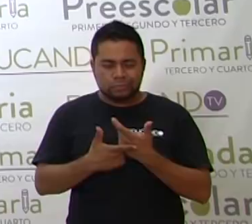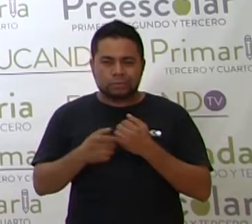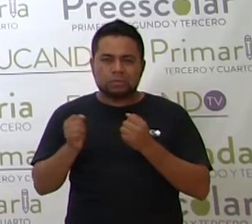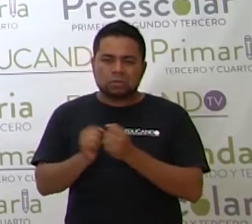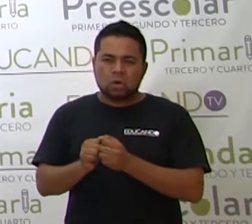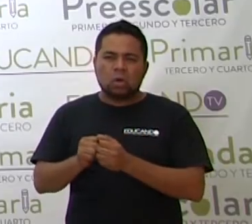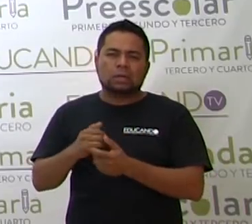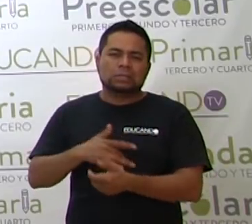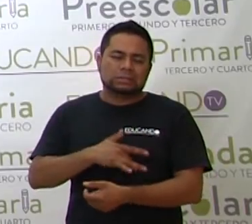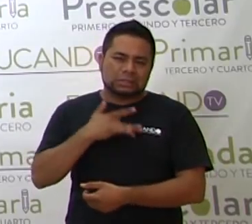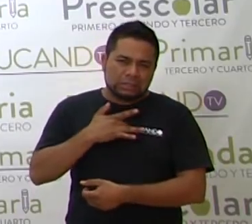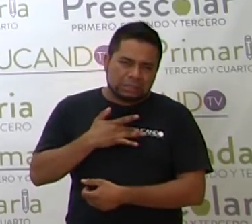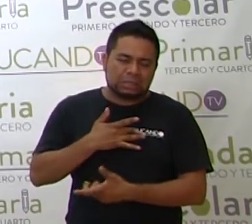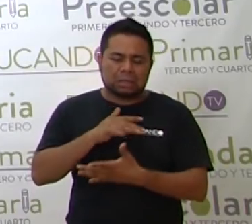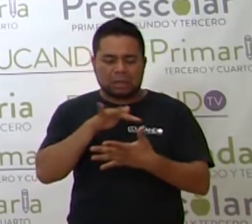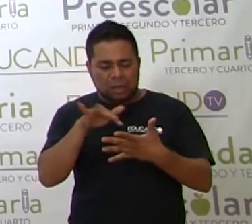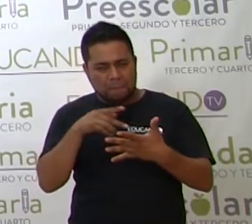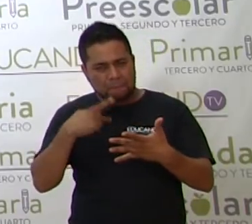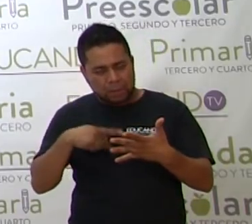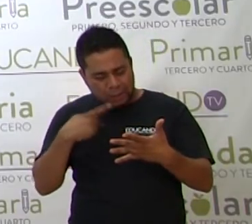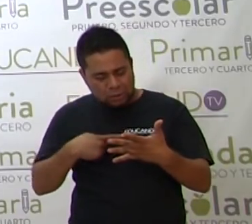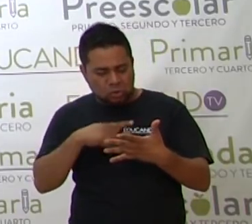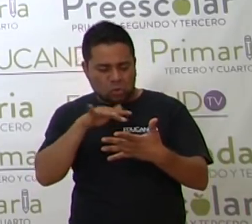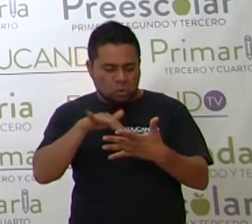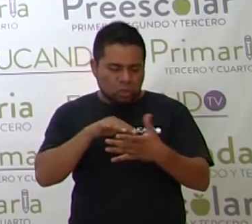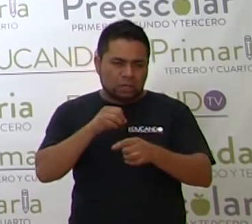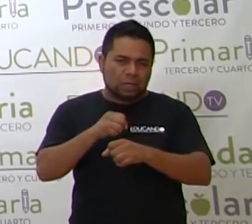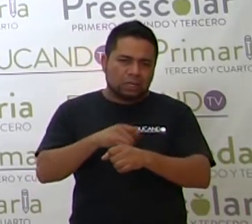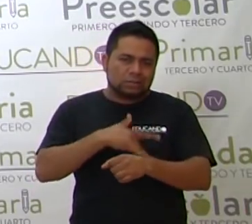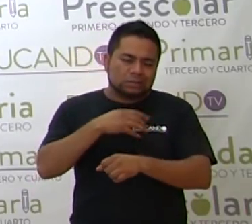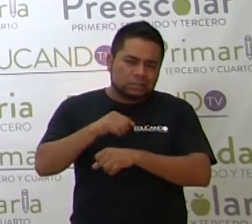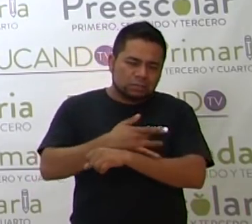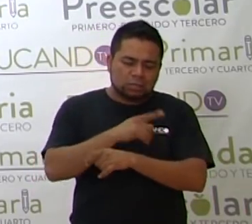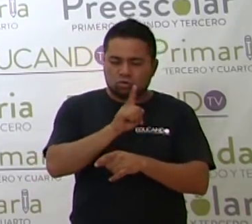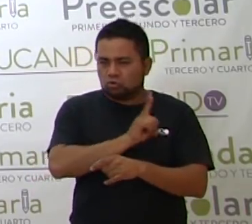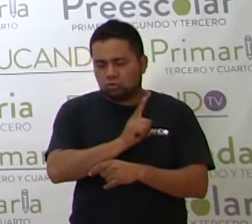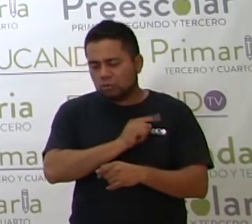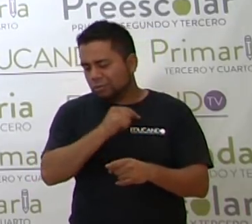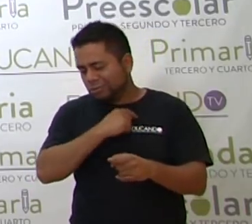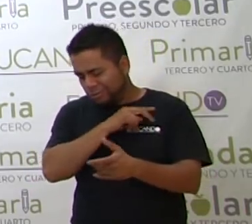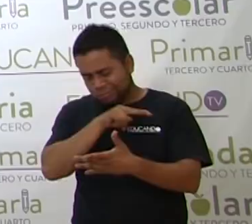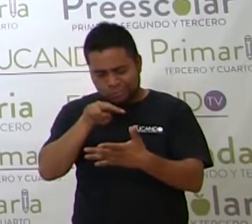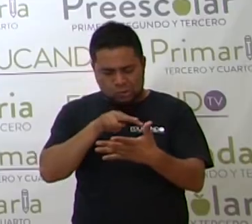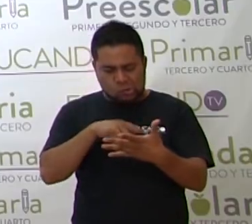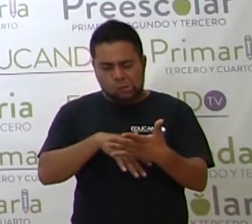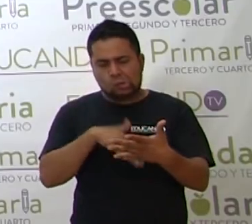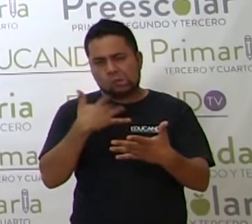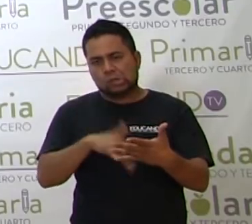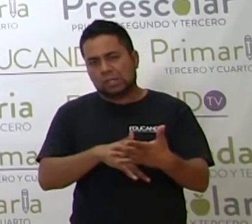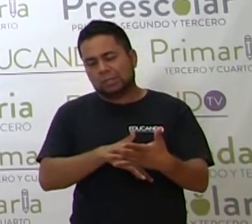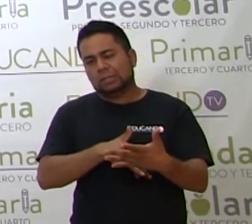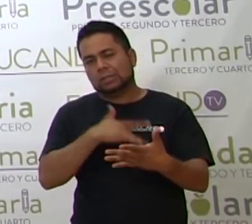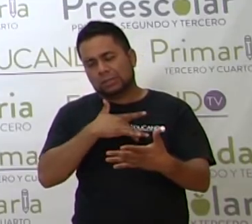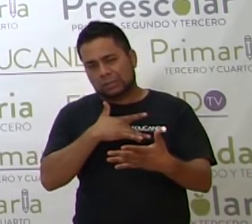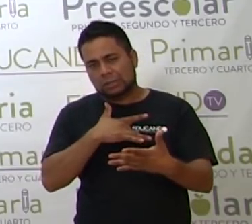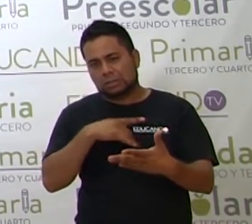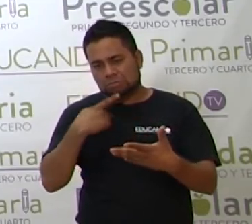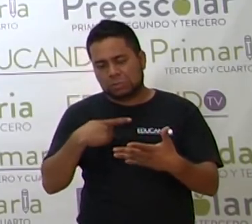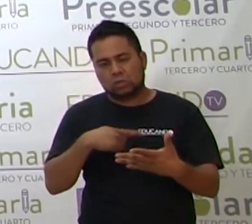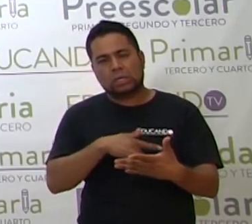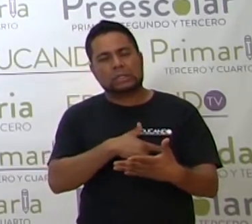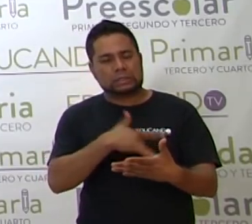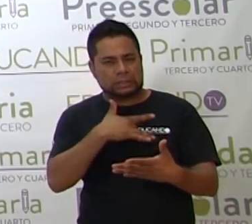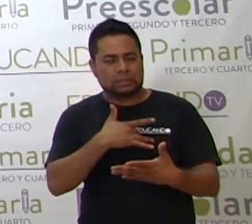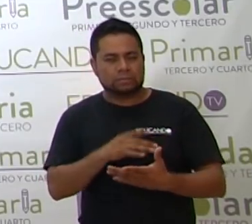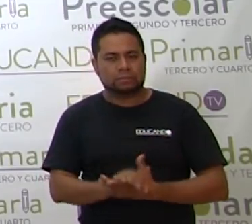un sentimiento, y que con el solo hecho de leer lo van a sentir o lo va a sentir el receptor